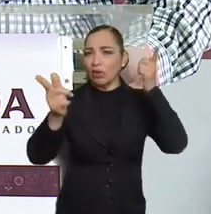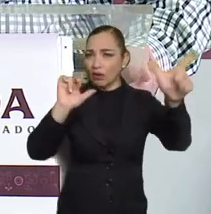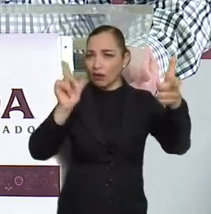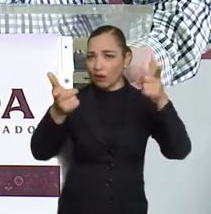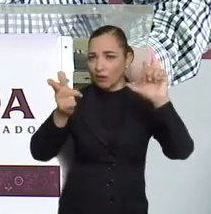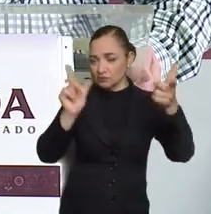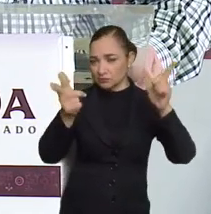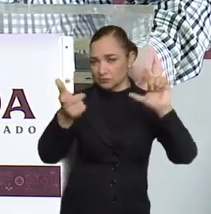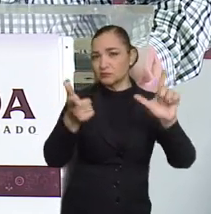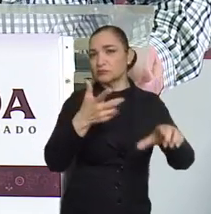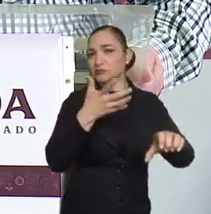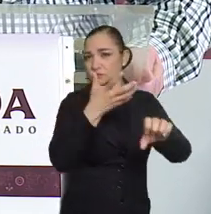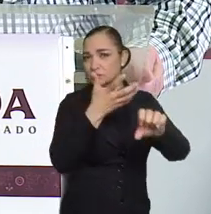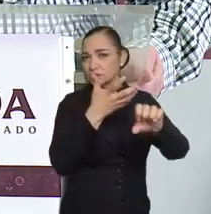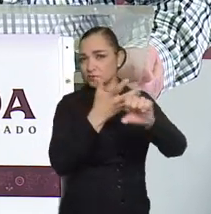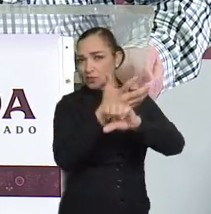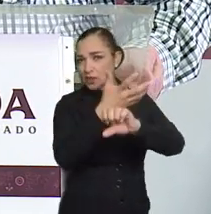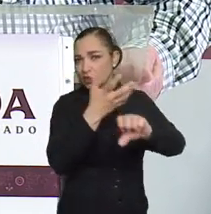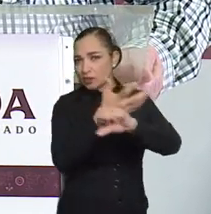Texas.